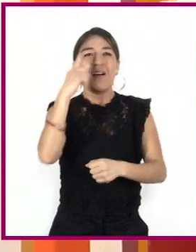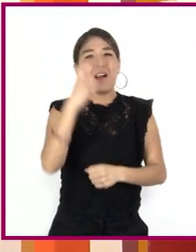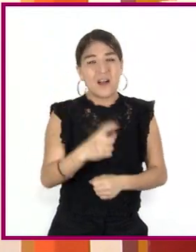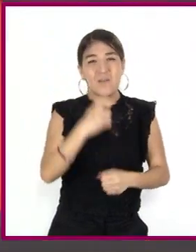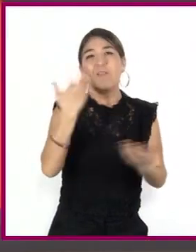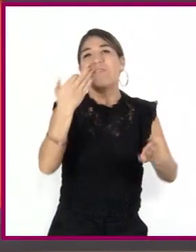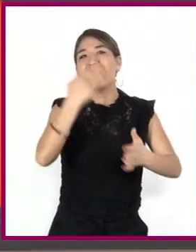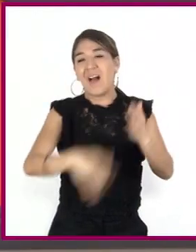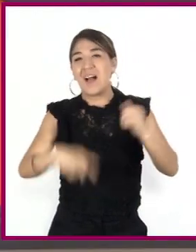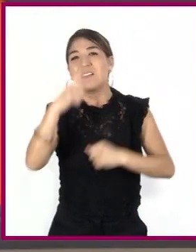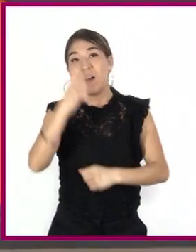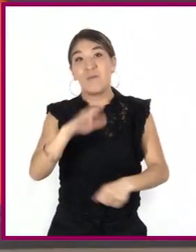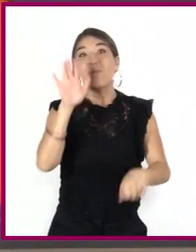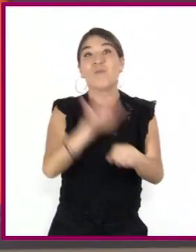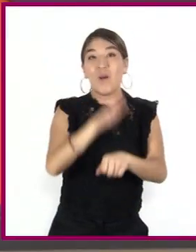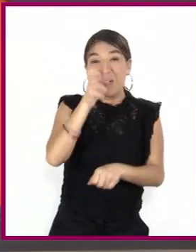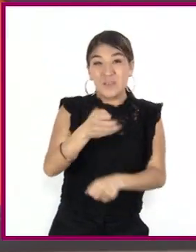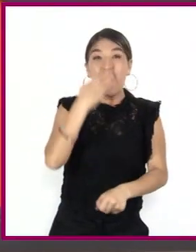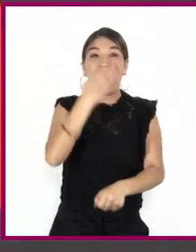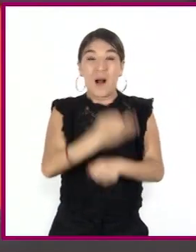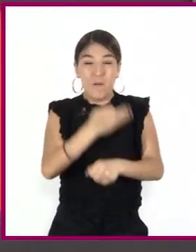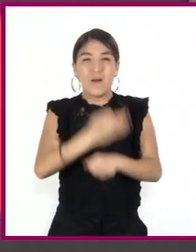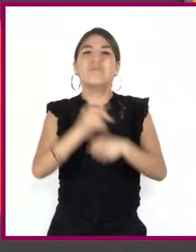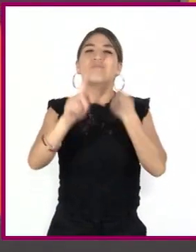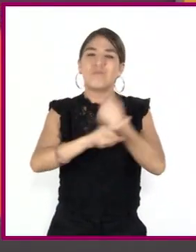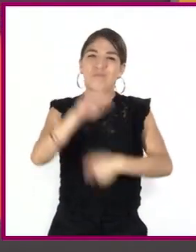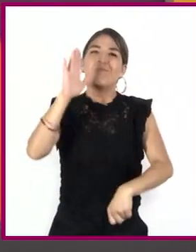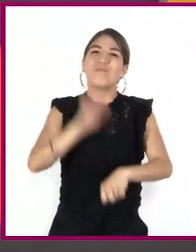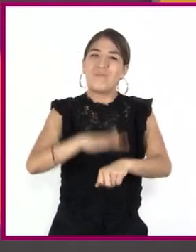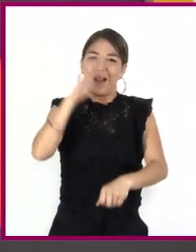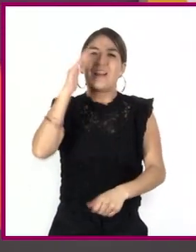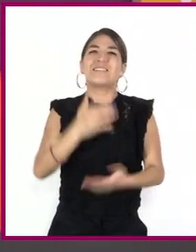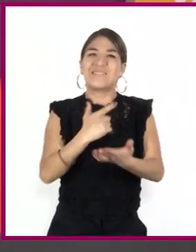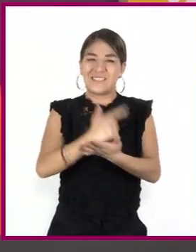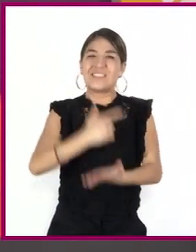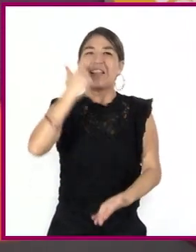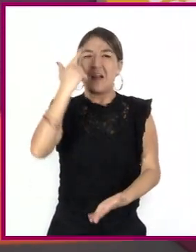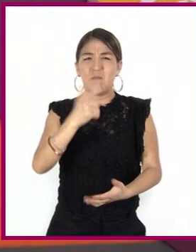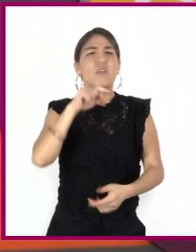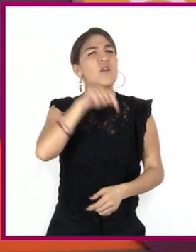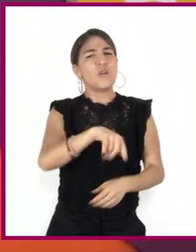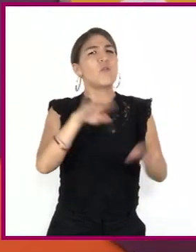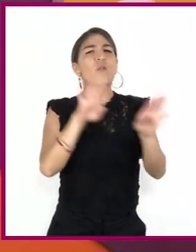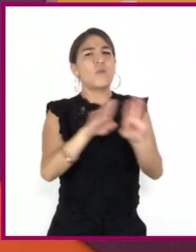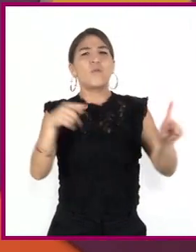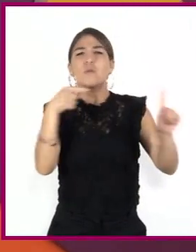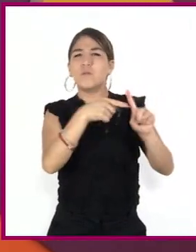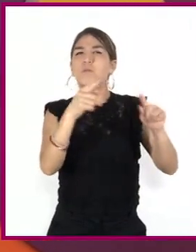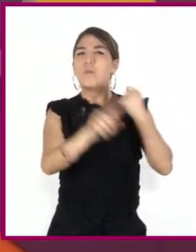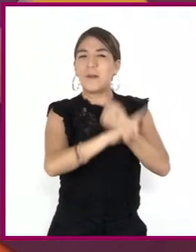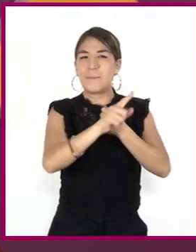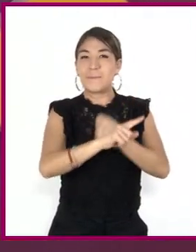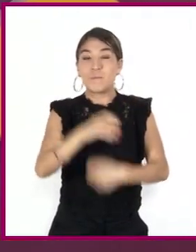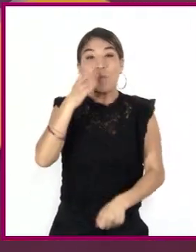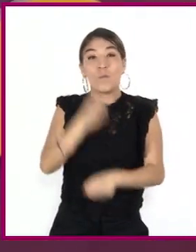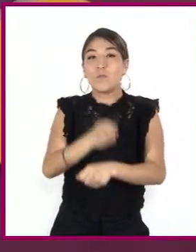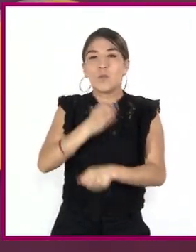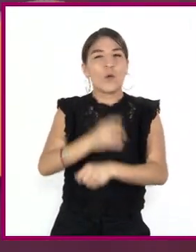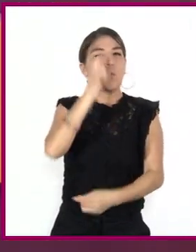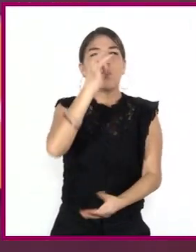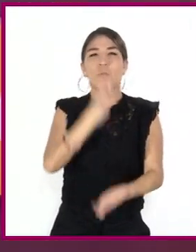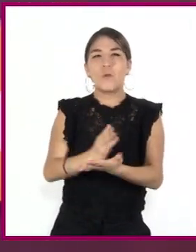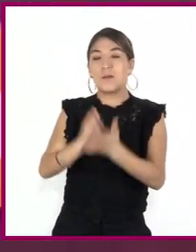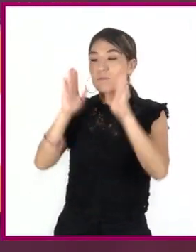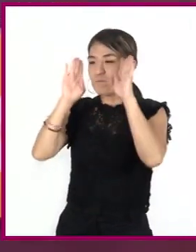agudizado. Esta problemática se podría abordar desde varios aspectos, pero ahora solo nos enfocaremos